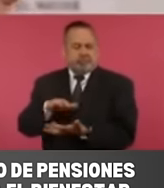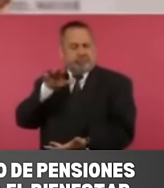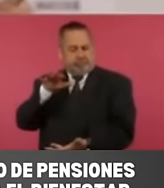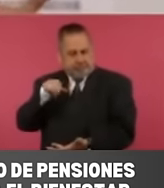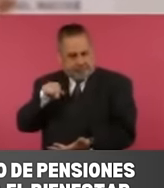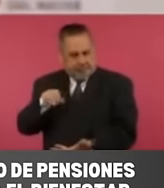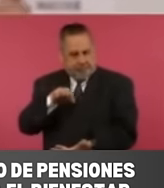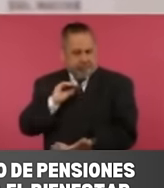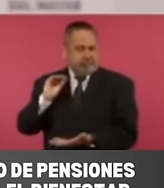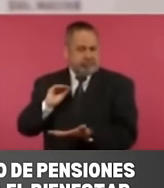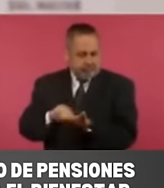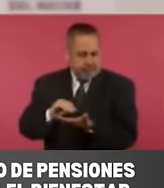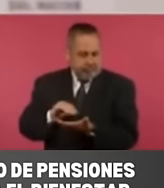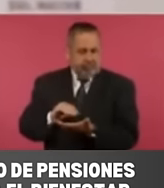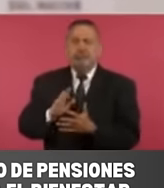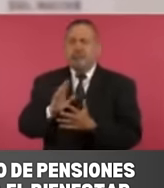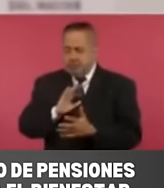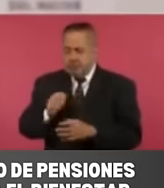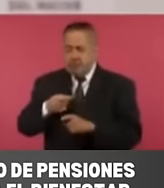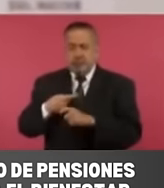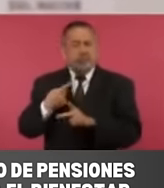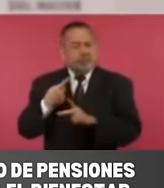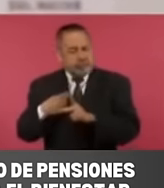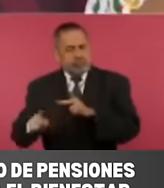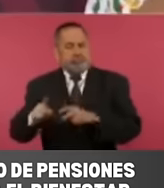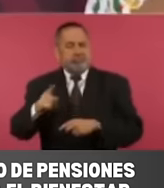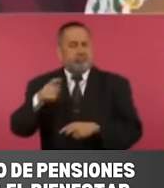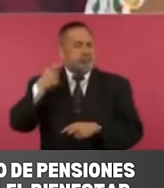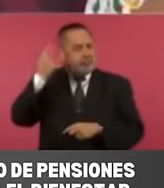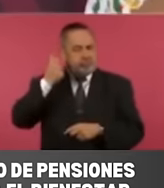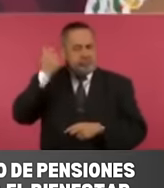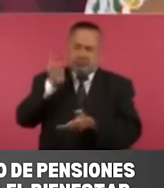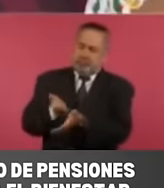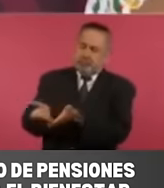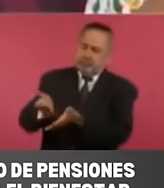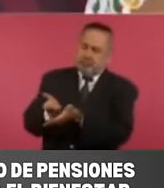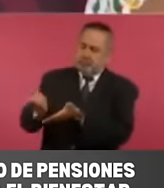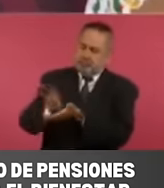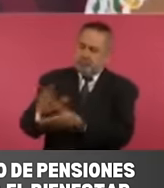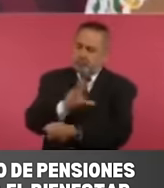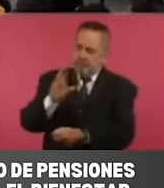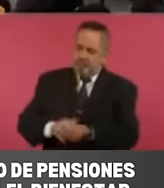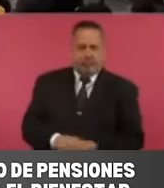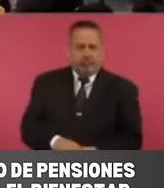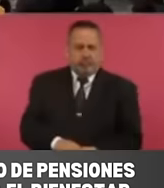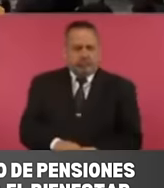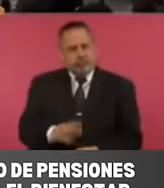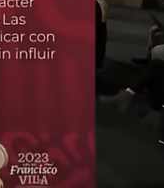constituyó y empieza a funcionar. Esa es la explicación.